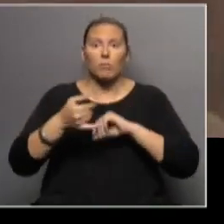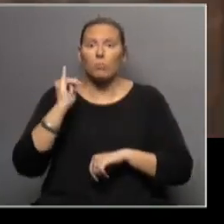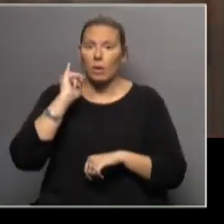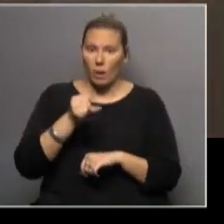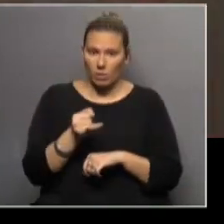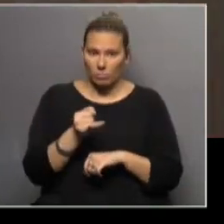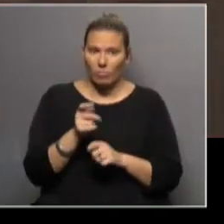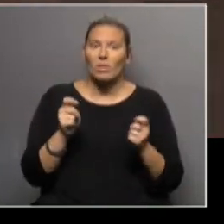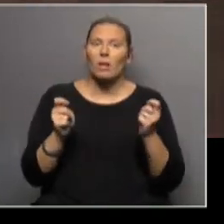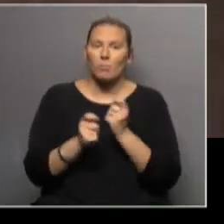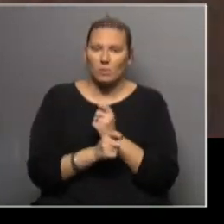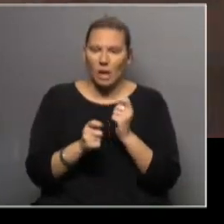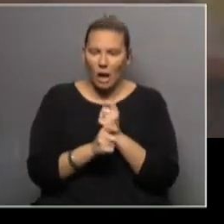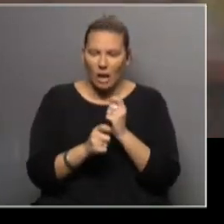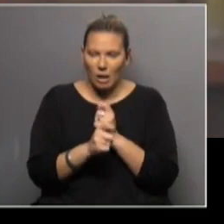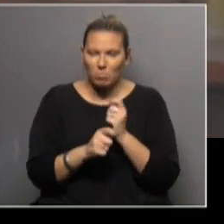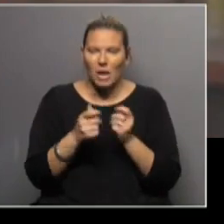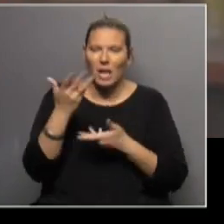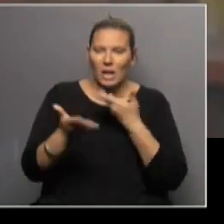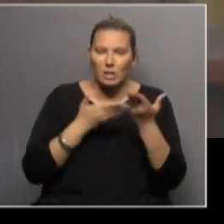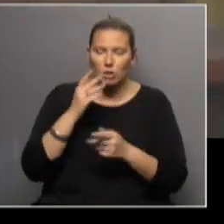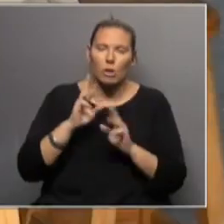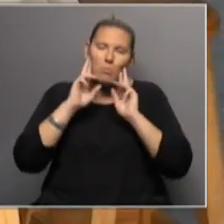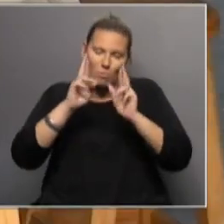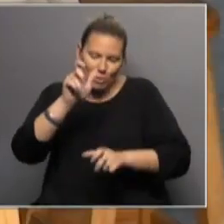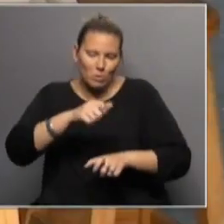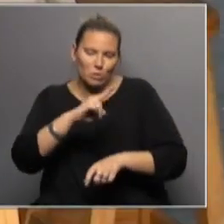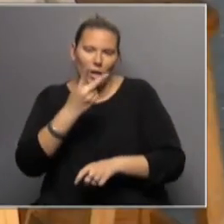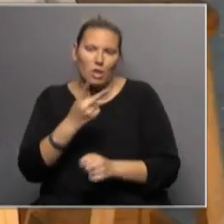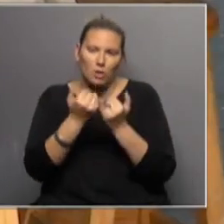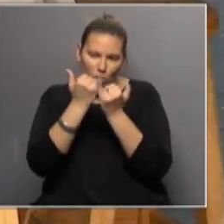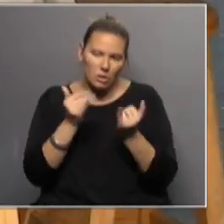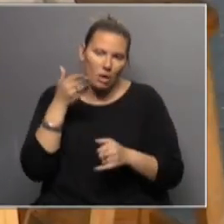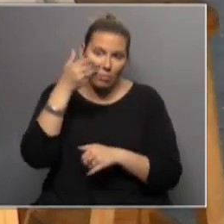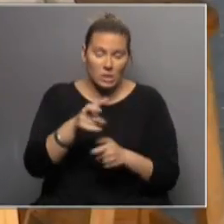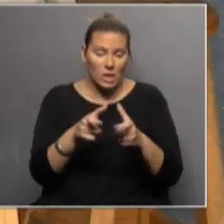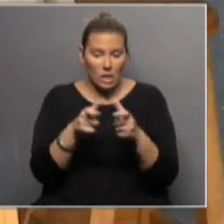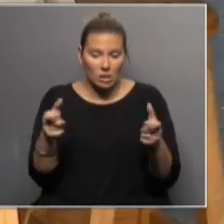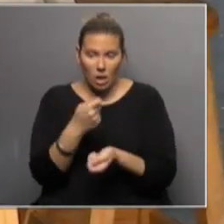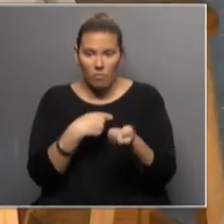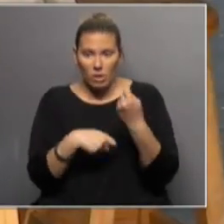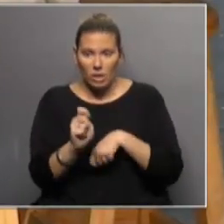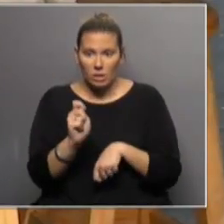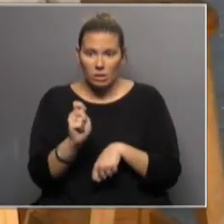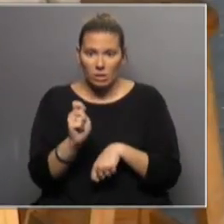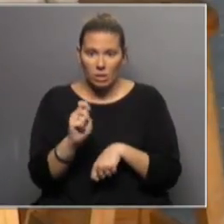a cambiar varias canciones por respeto a la gente que vaya 2 veces, y que las entradas están a la venta en